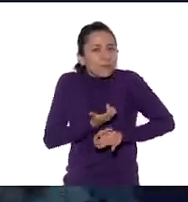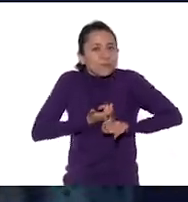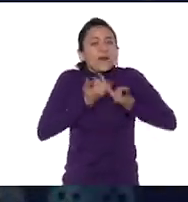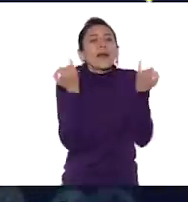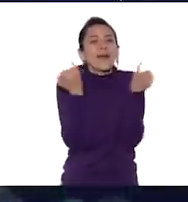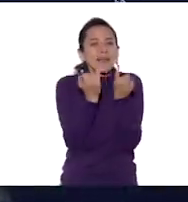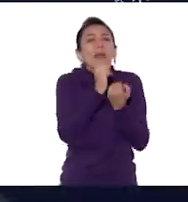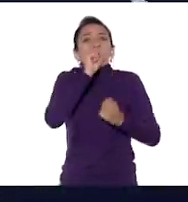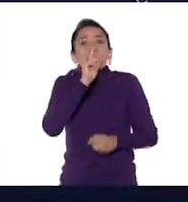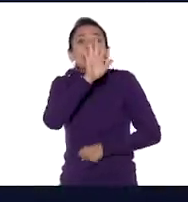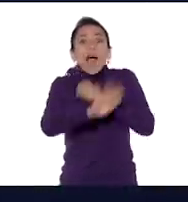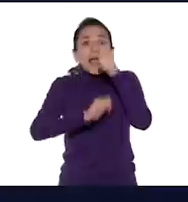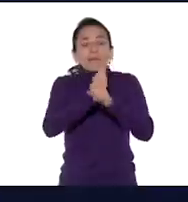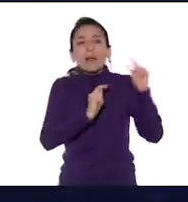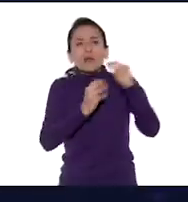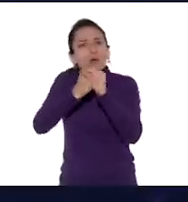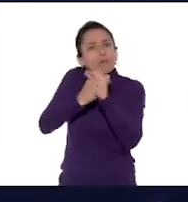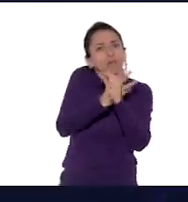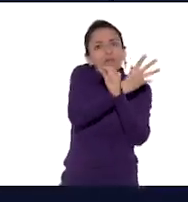netosa.